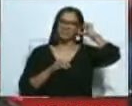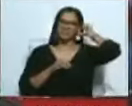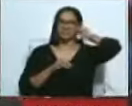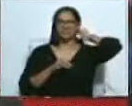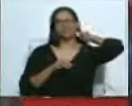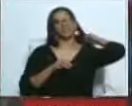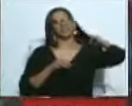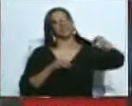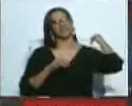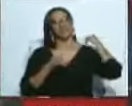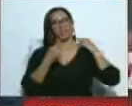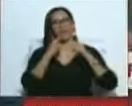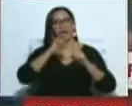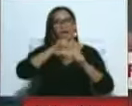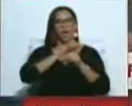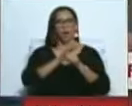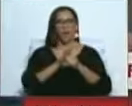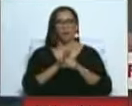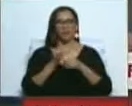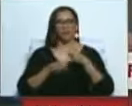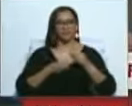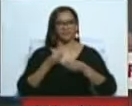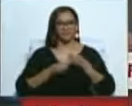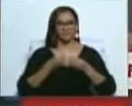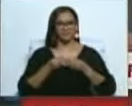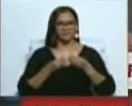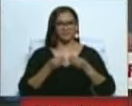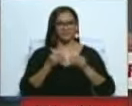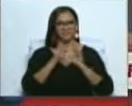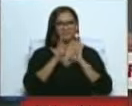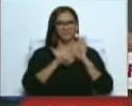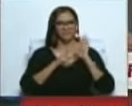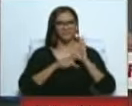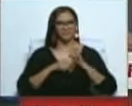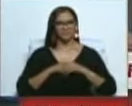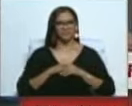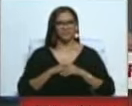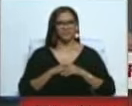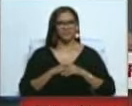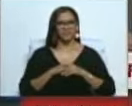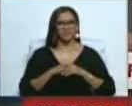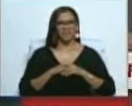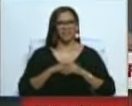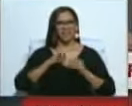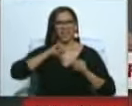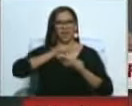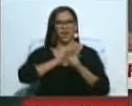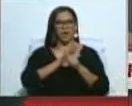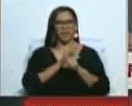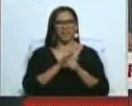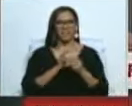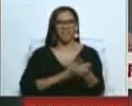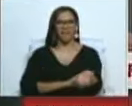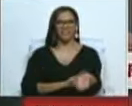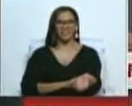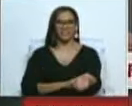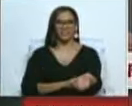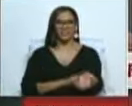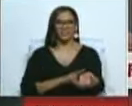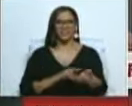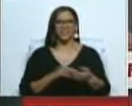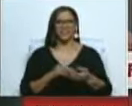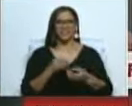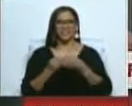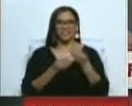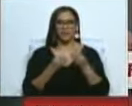le dije a Jorge Rodríguez que hiciera el programa. A Jorge y a Víctor Claro. Me acuerdo. Hicieron el programa el 10